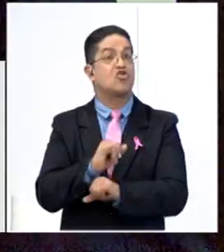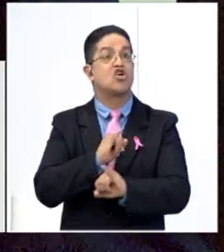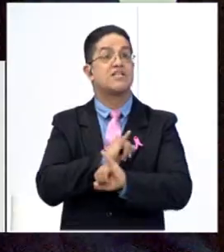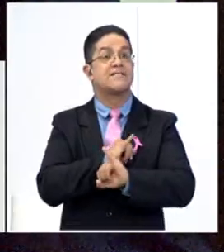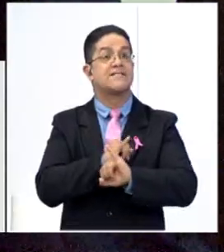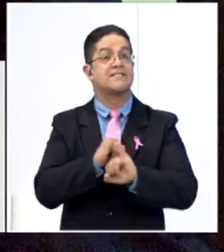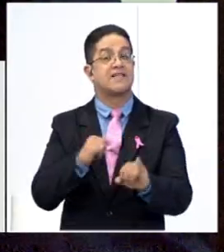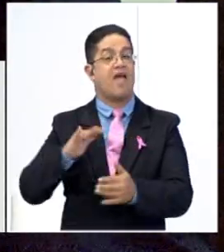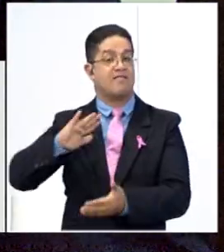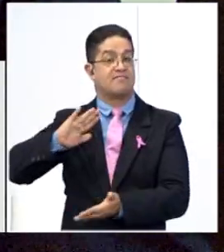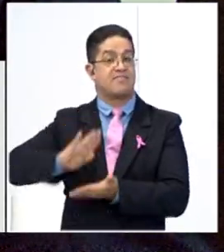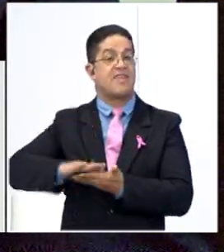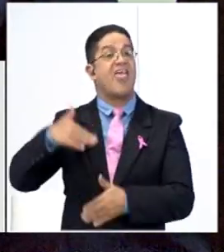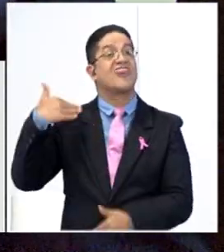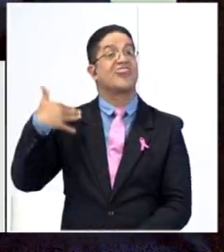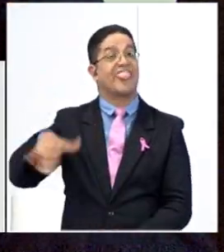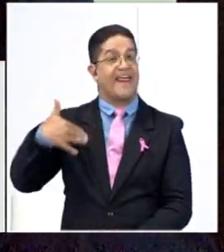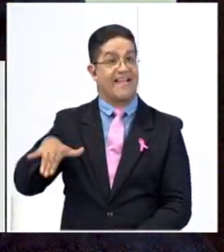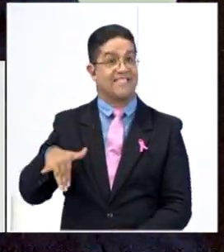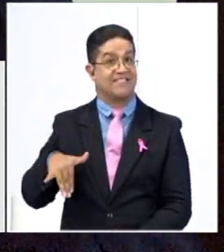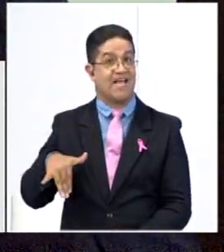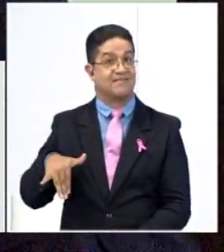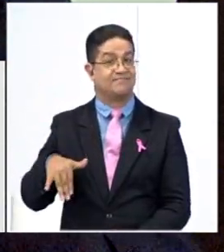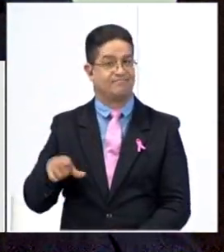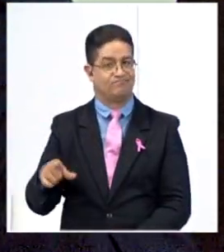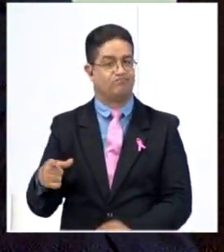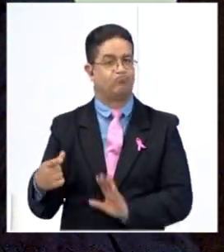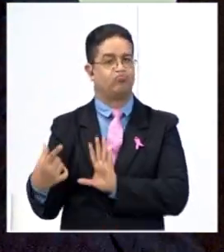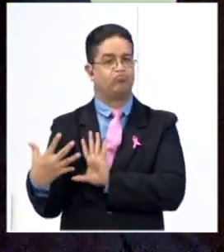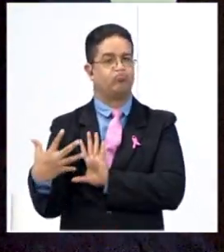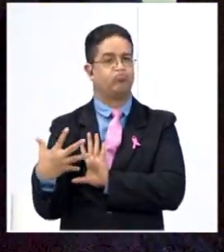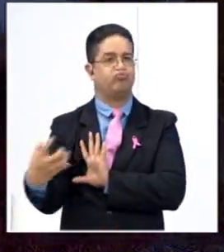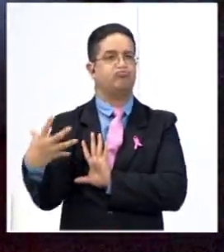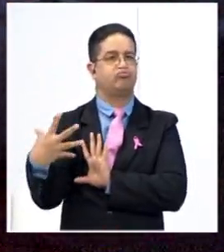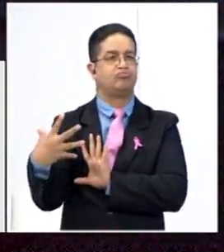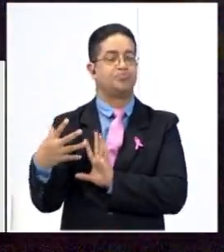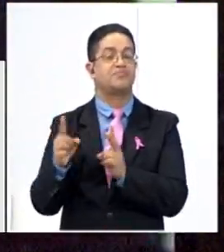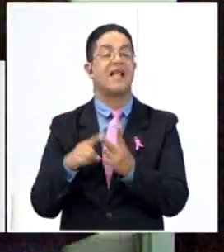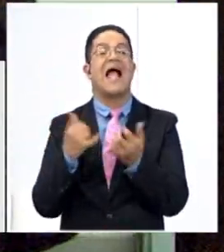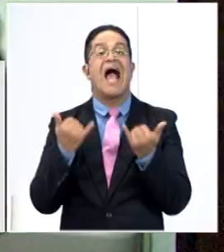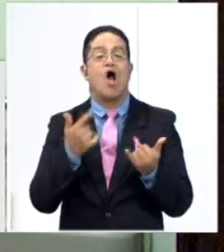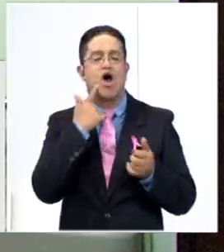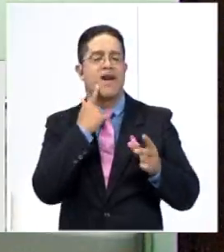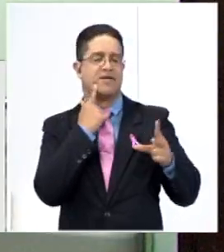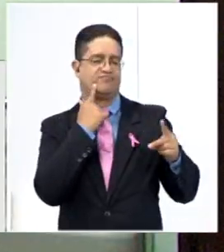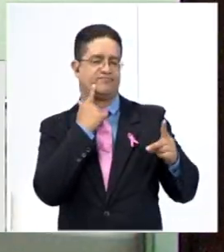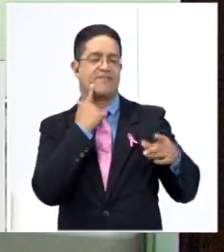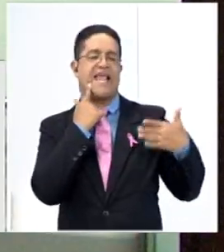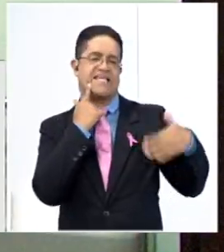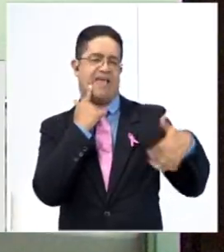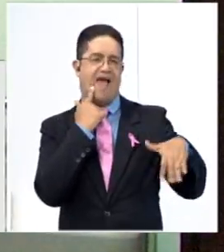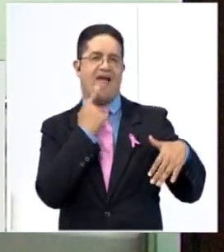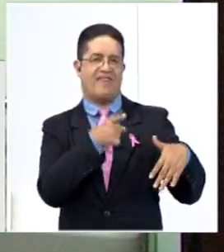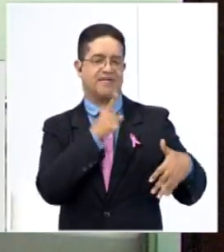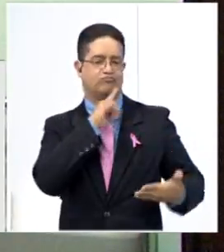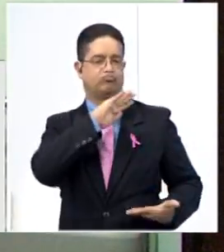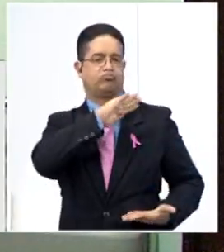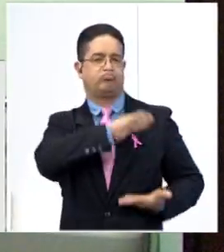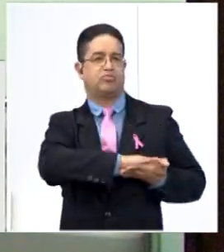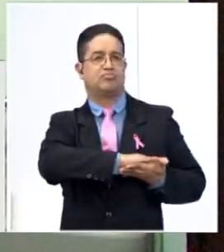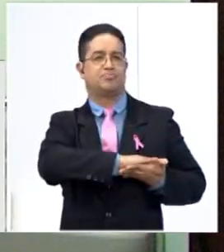mama del lado derecho fue tomada la imagen a través del mamógrafo. En este momento la mama izquierda es la que está haciendo la